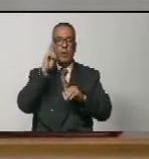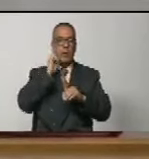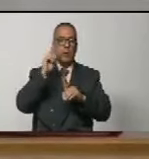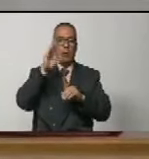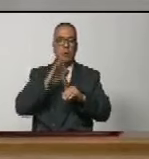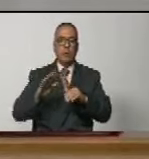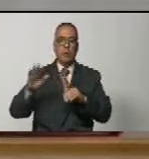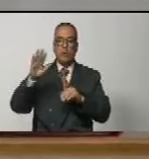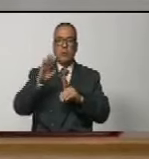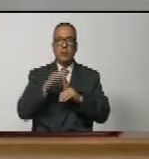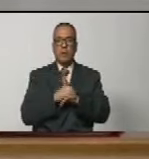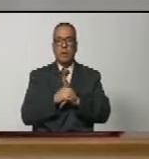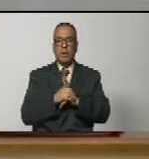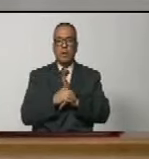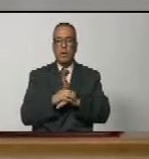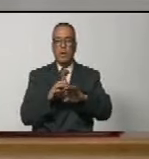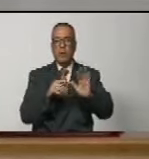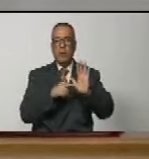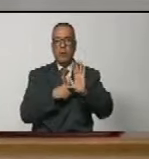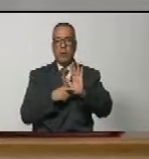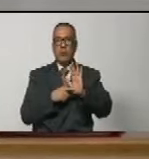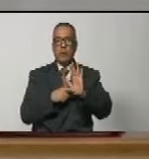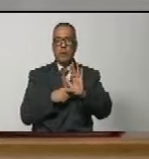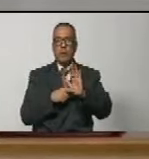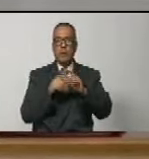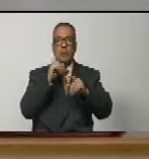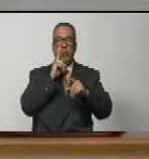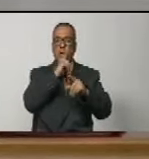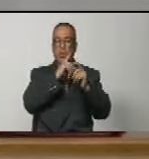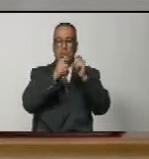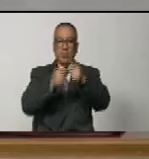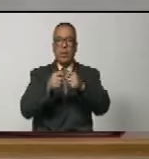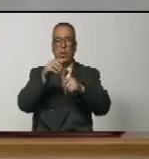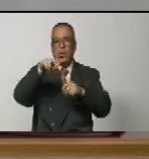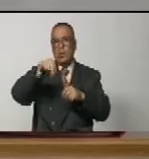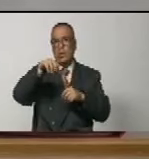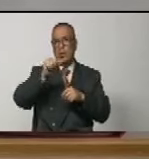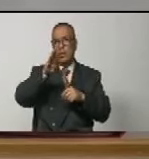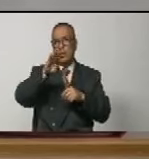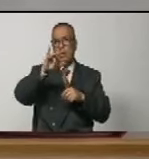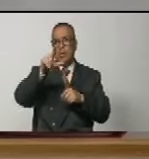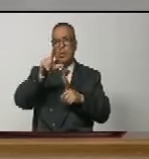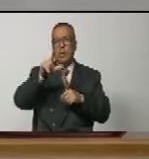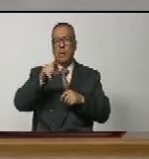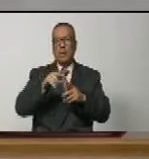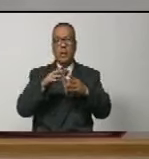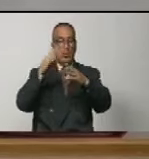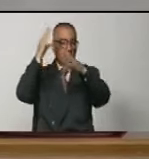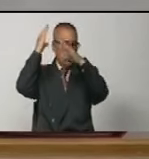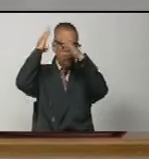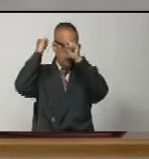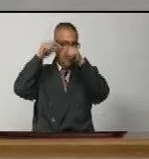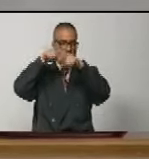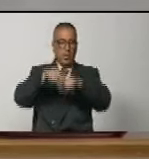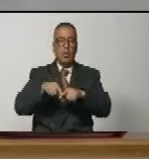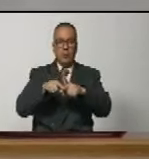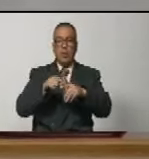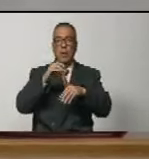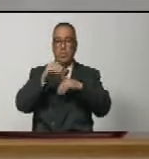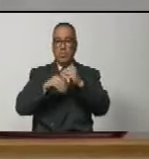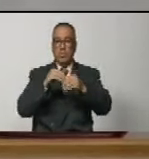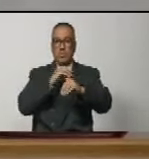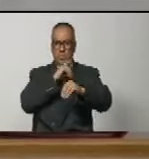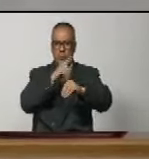República Bolivariana de Venezuela, para el nombramiento del ciudadano Nabil Abdul Kalek como embajador extraordinario